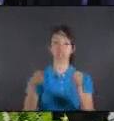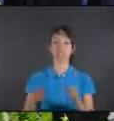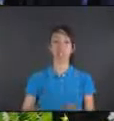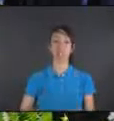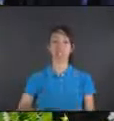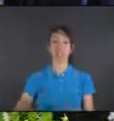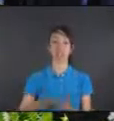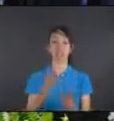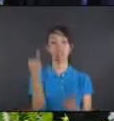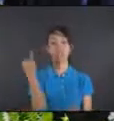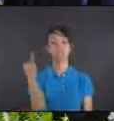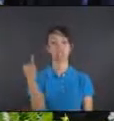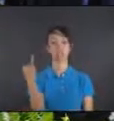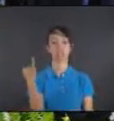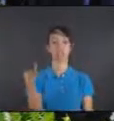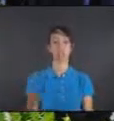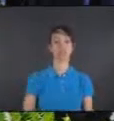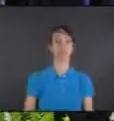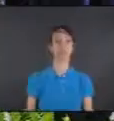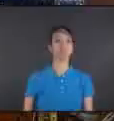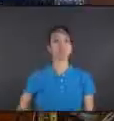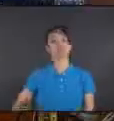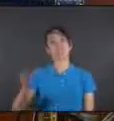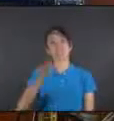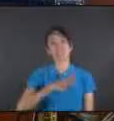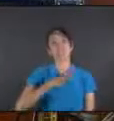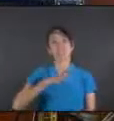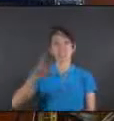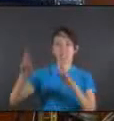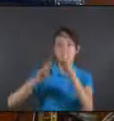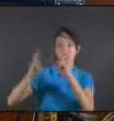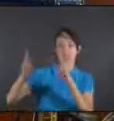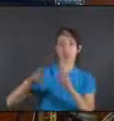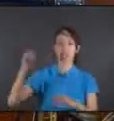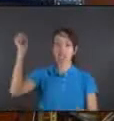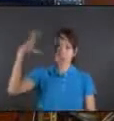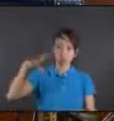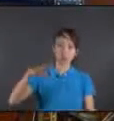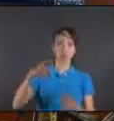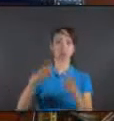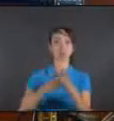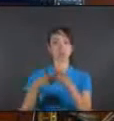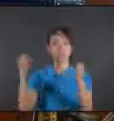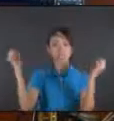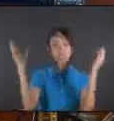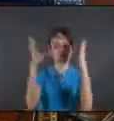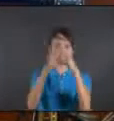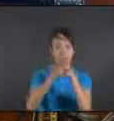que religiosamente se cumplen. Como por ejemplo, hacer injusticias.